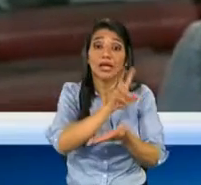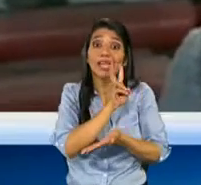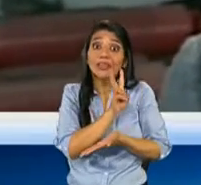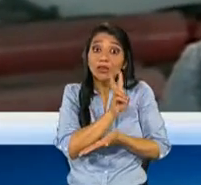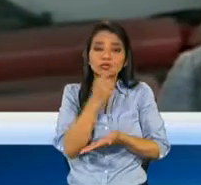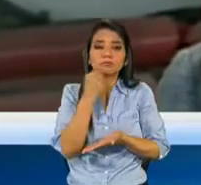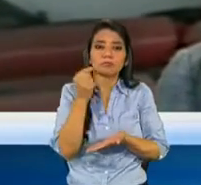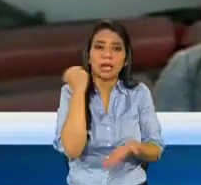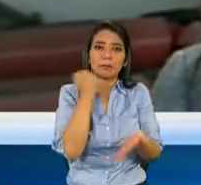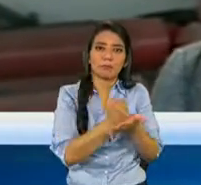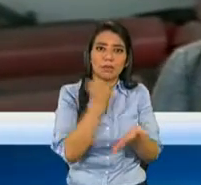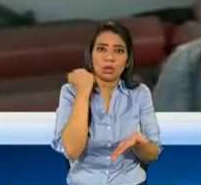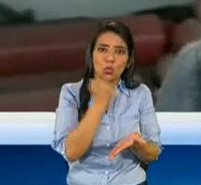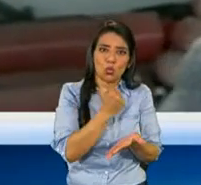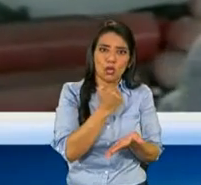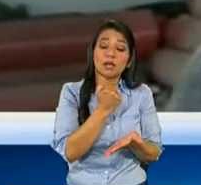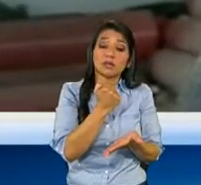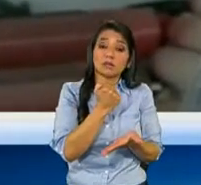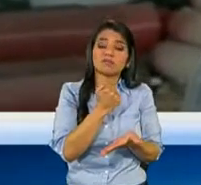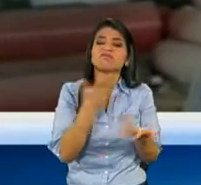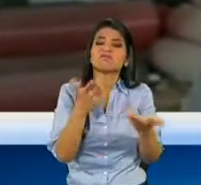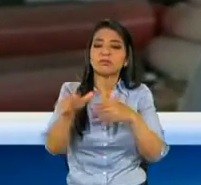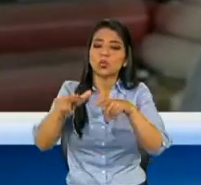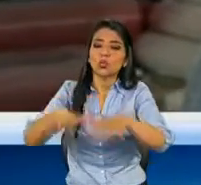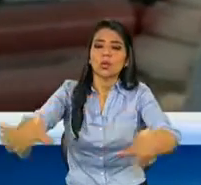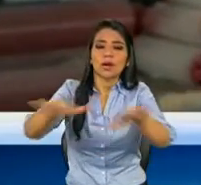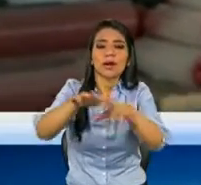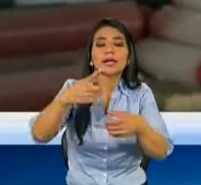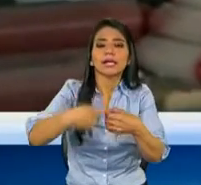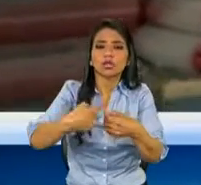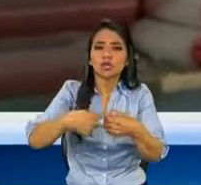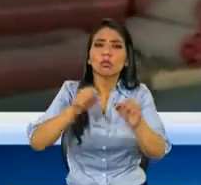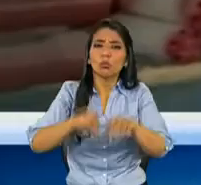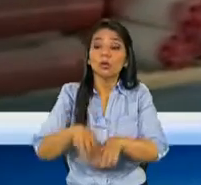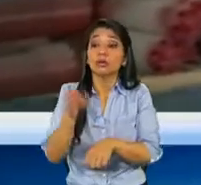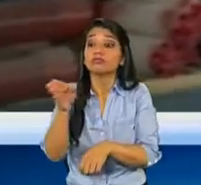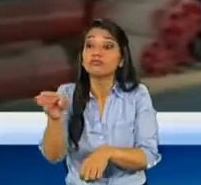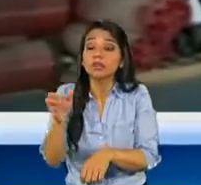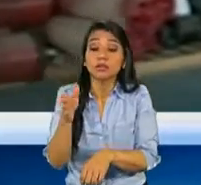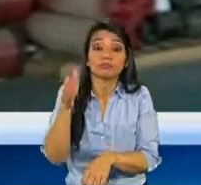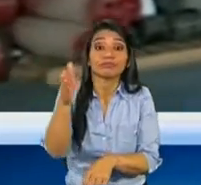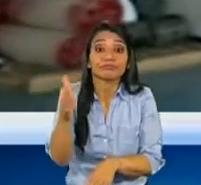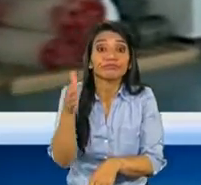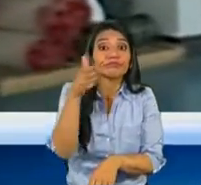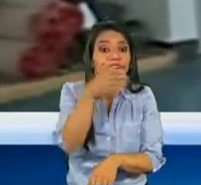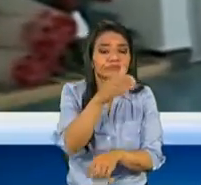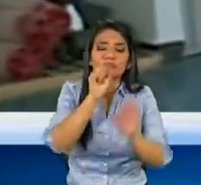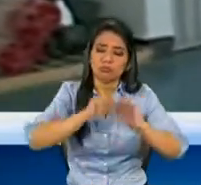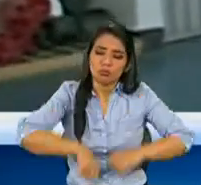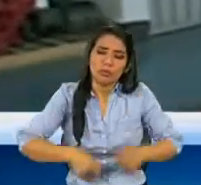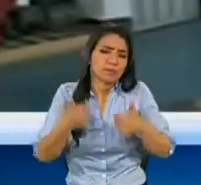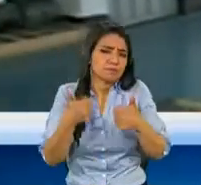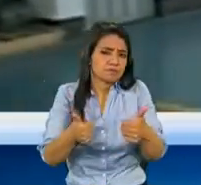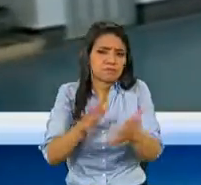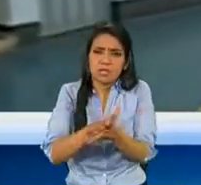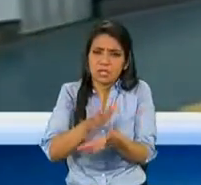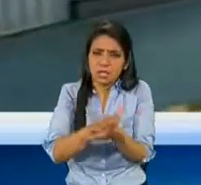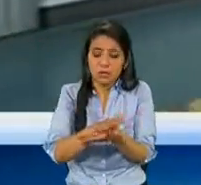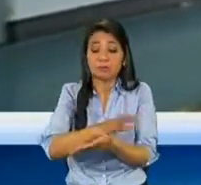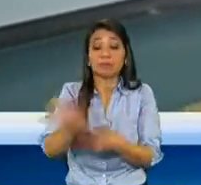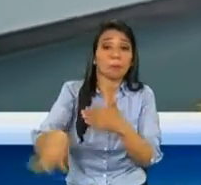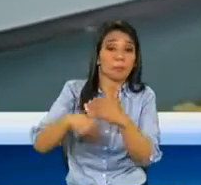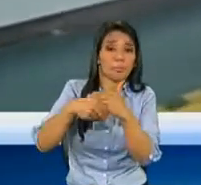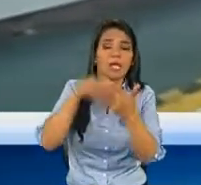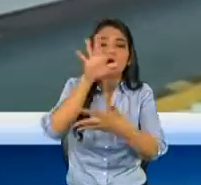los están distribuidos estratégicamente a nivel de todo quitó para que tengamos un sitio en el cual podamos acercarnos para estos temas adicional en los